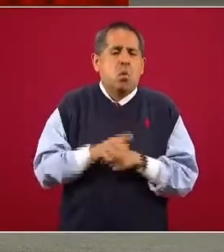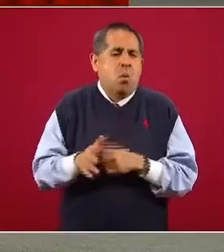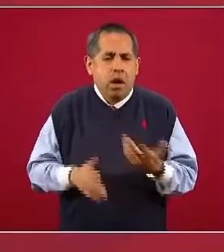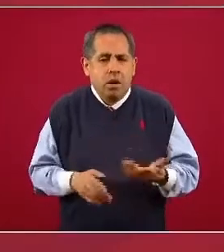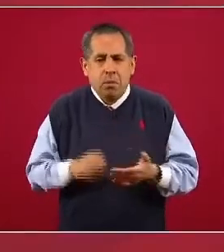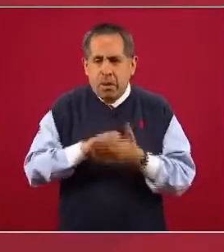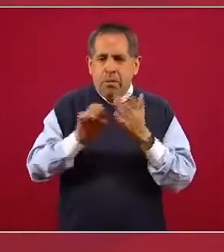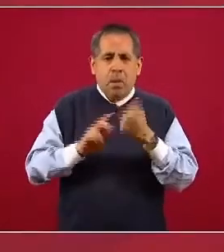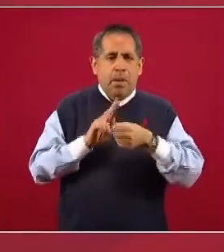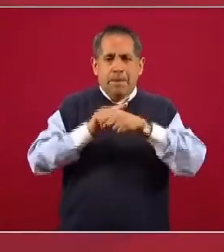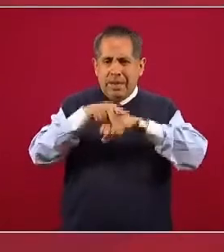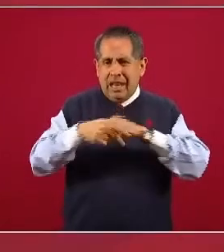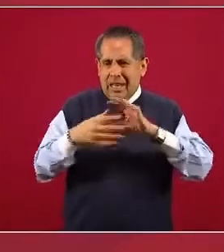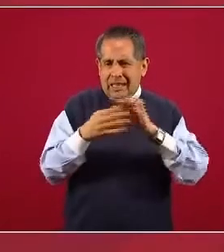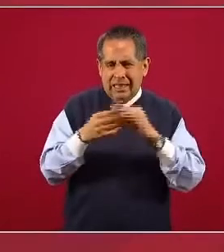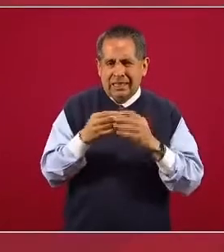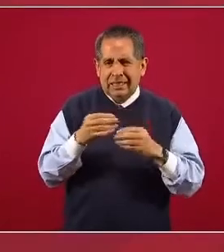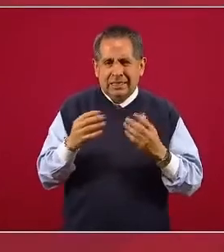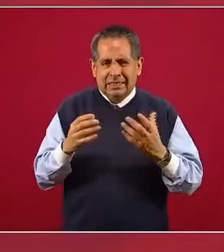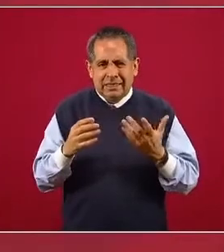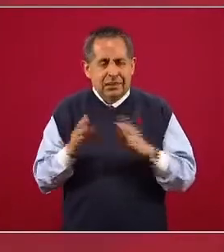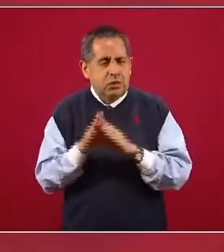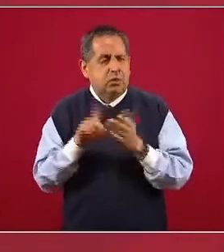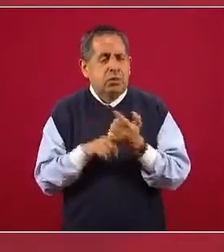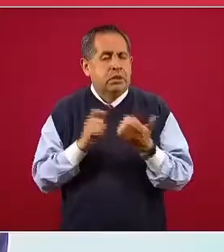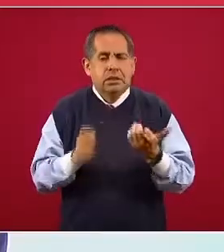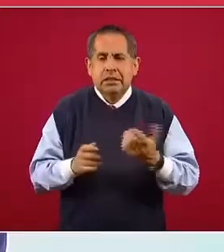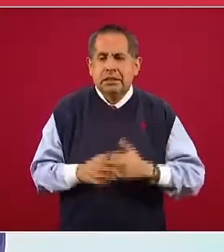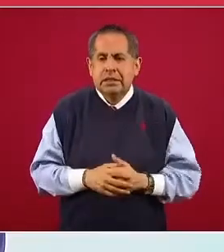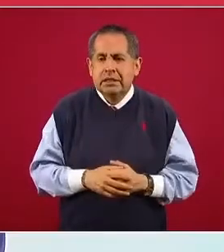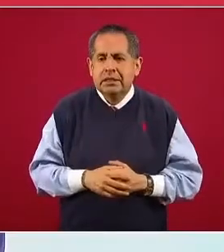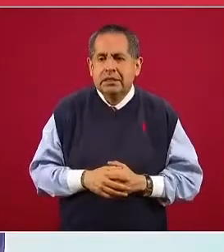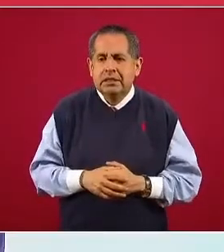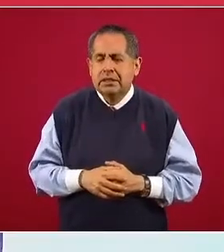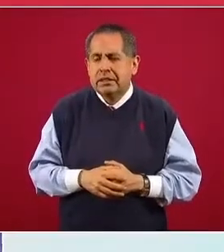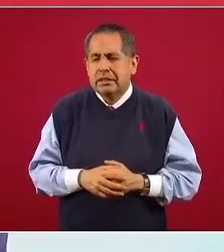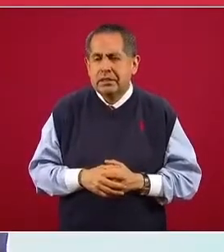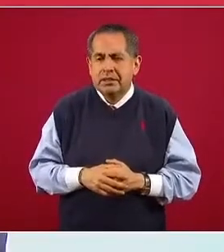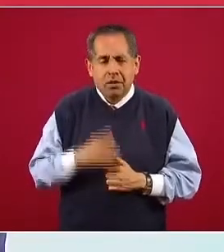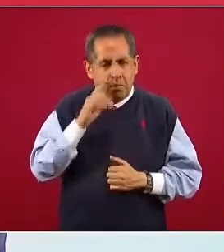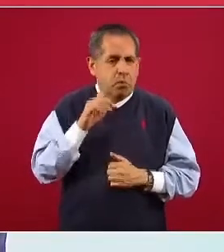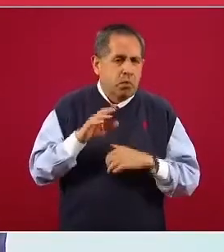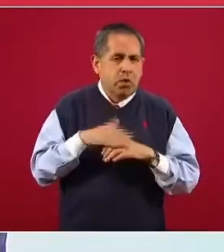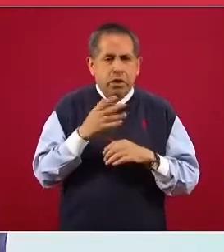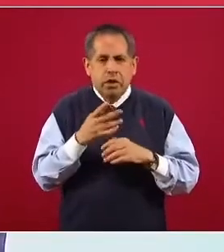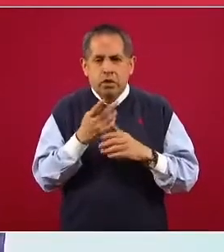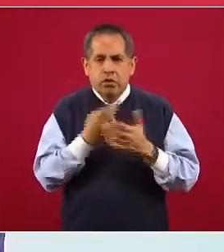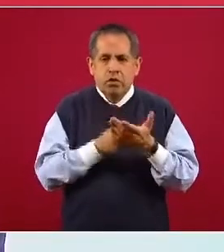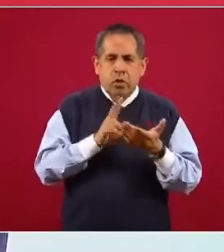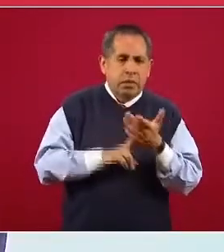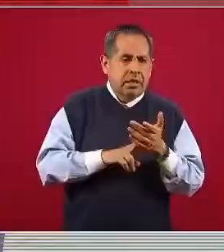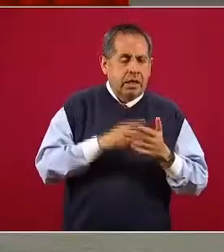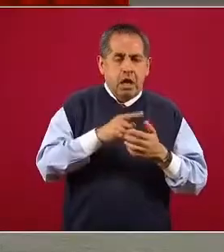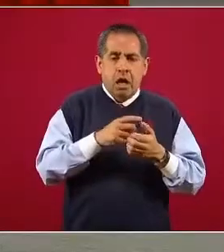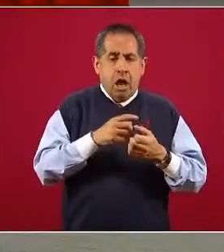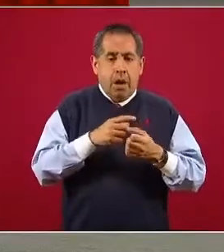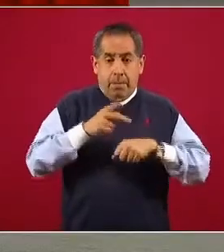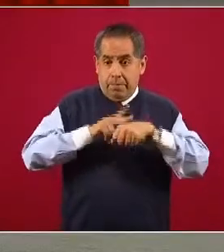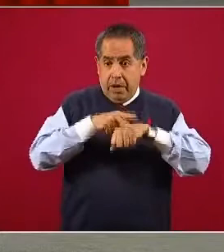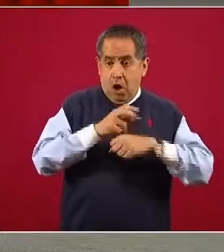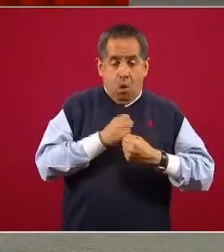afecciones cutáneas se relacionan con esta combinación de un trastorno